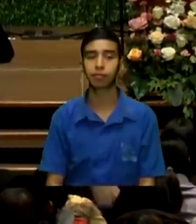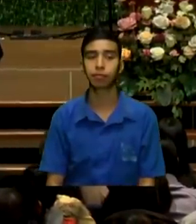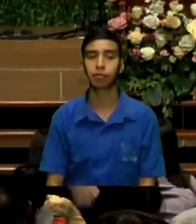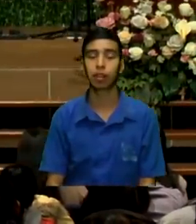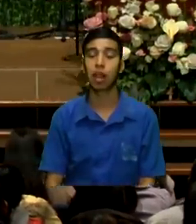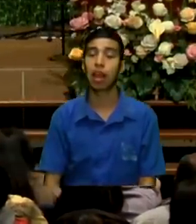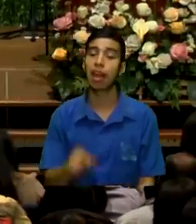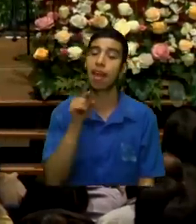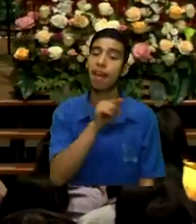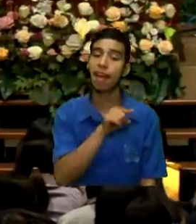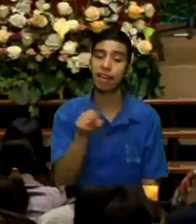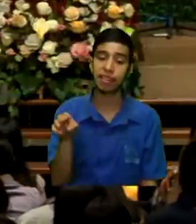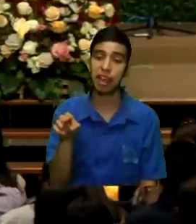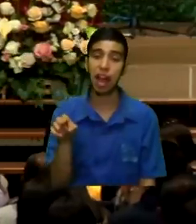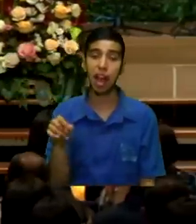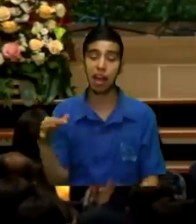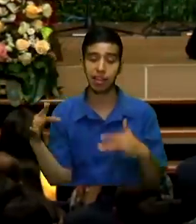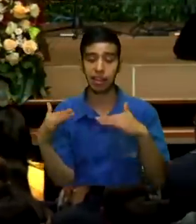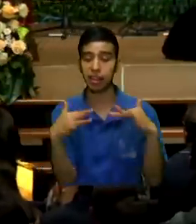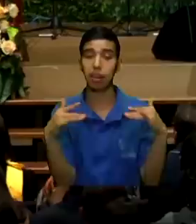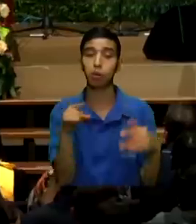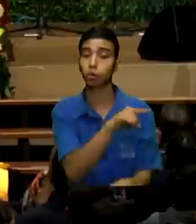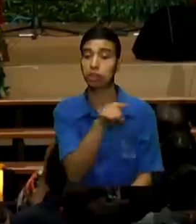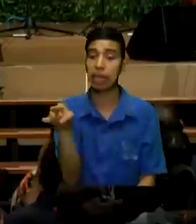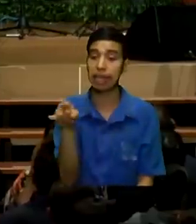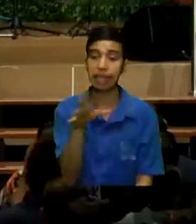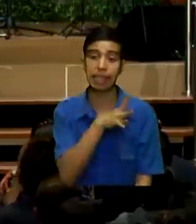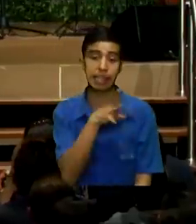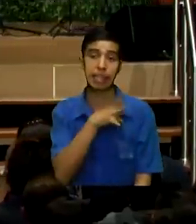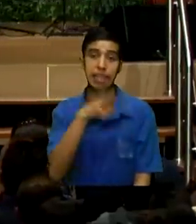Esa guerra la tienen que ganar.